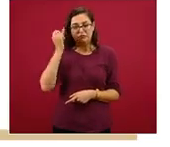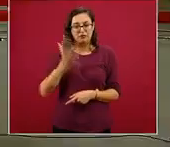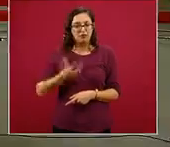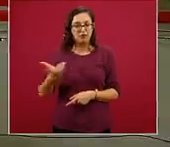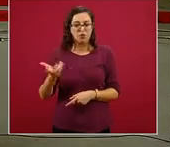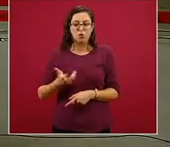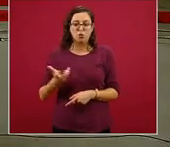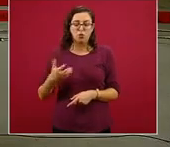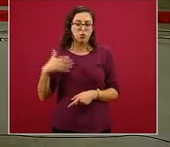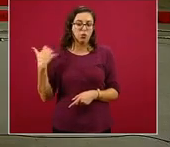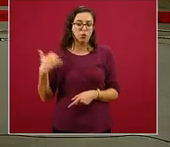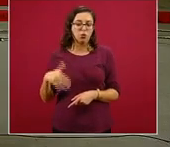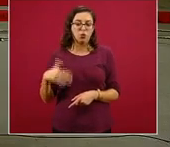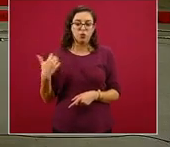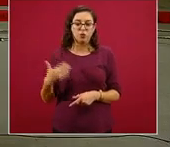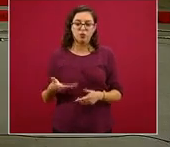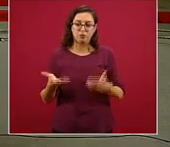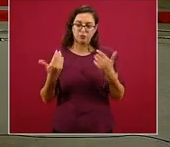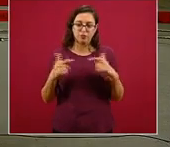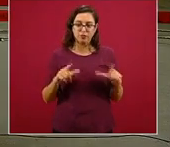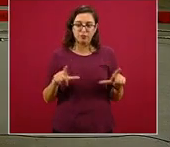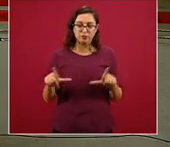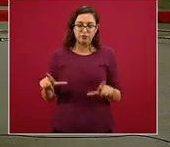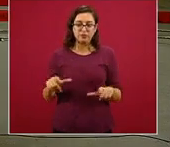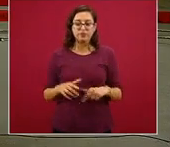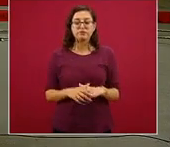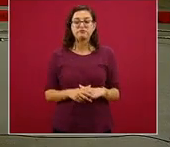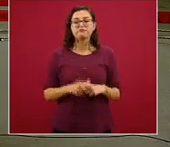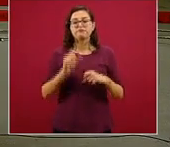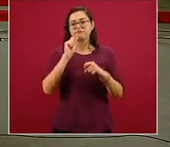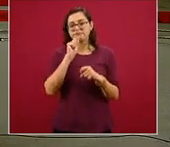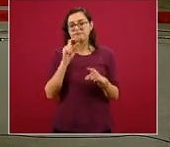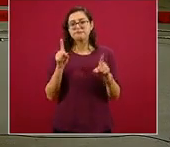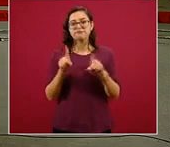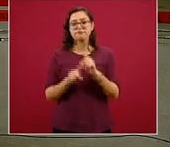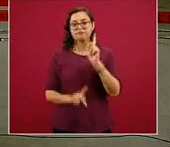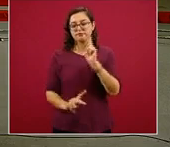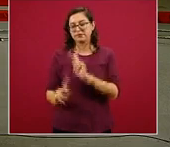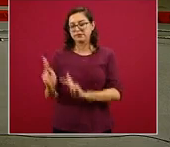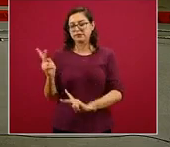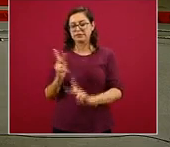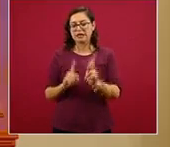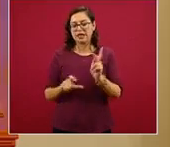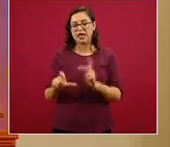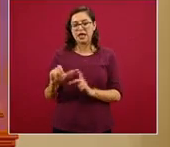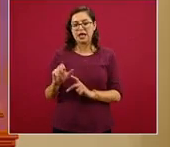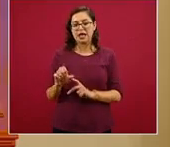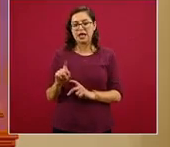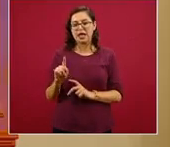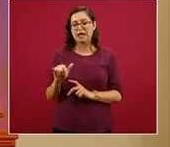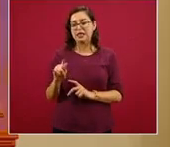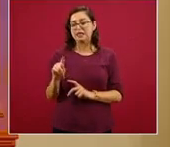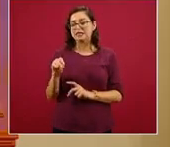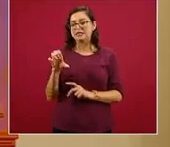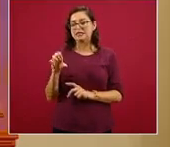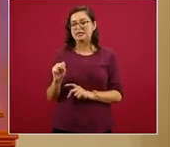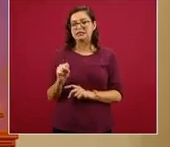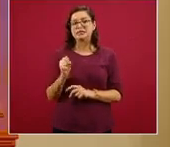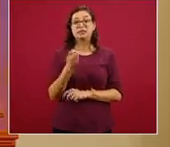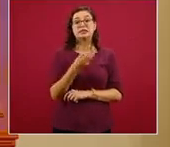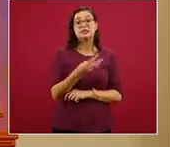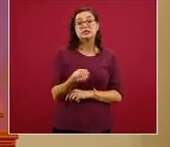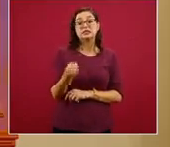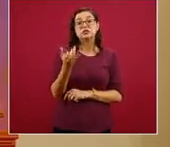Adelante. Adelante. Y los quelites, más de 350 especies de quelites.